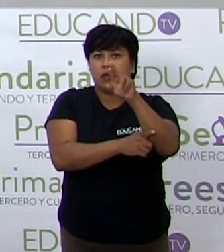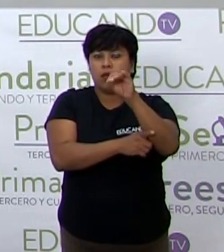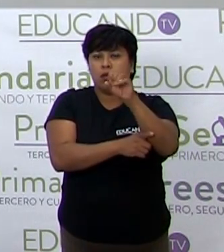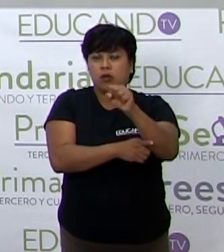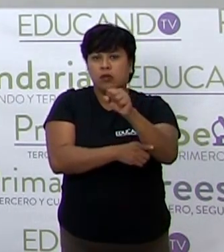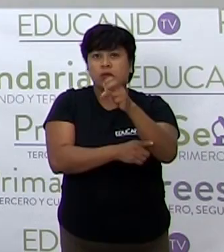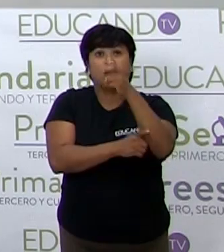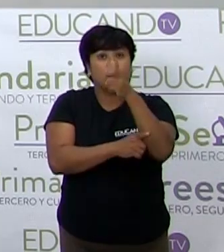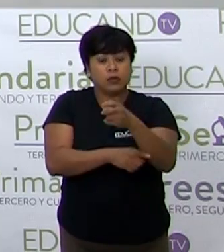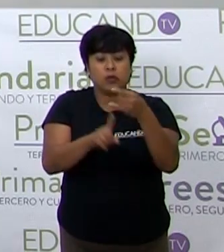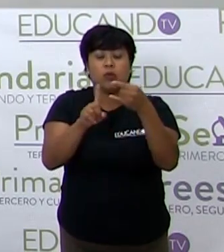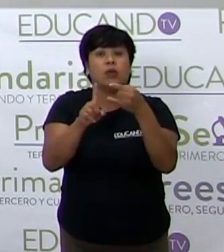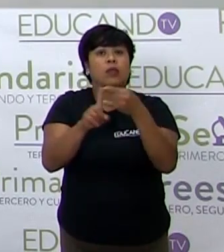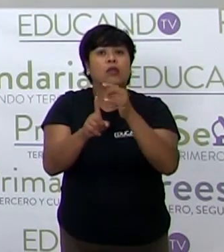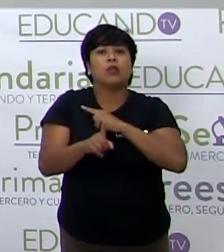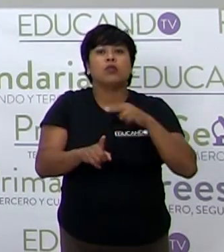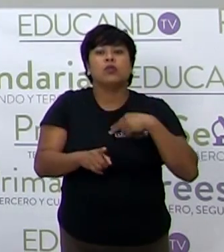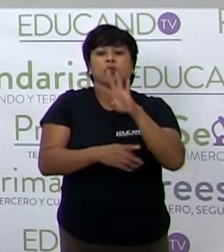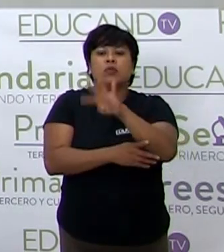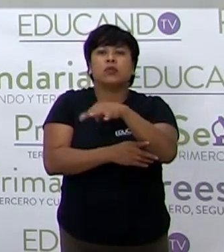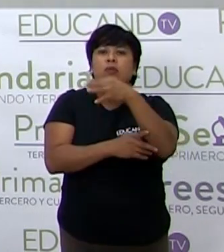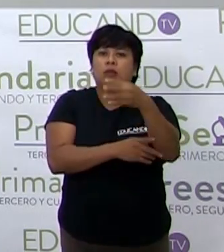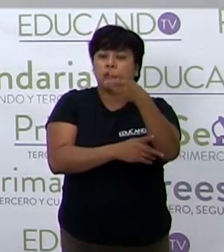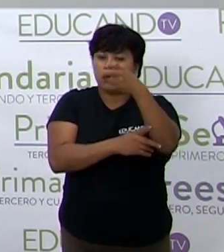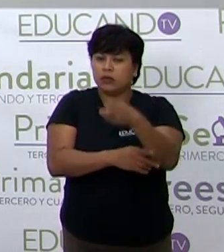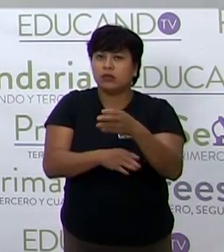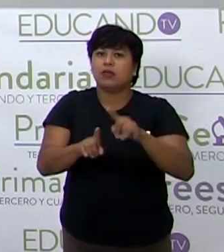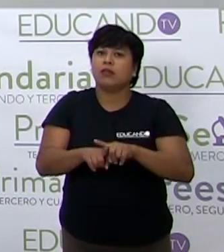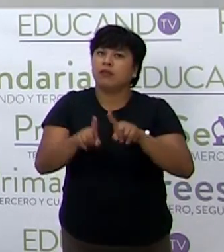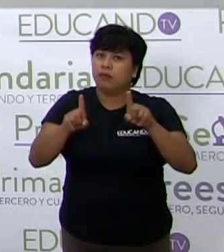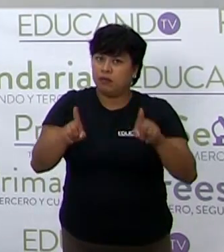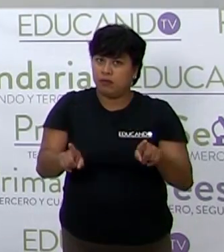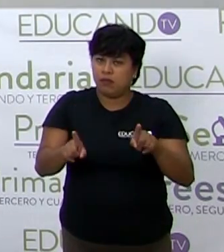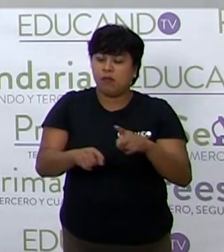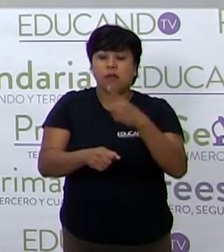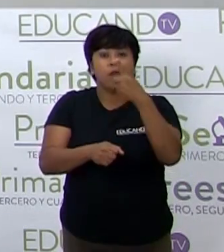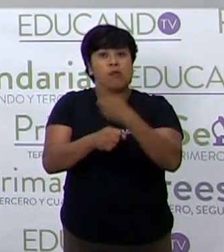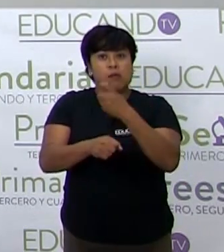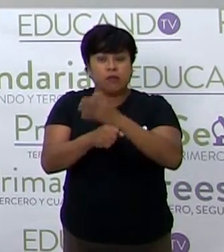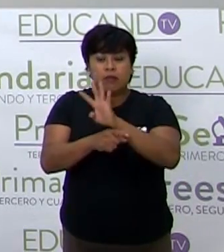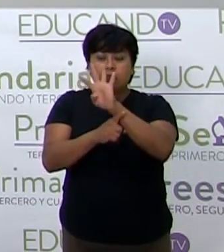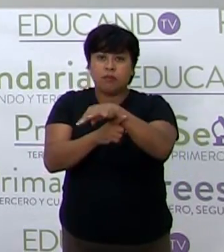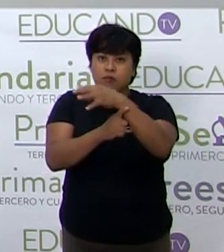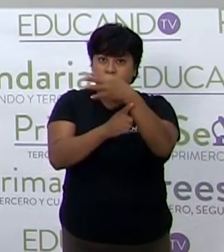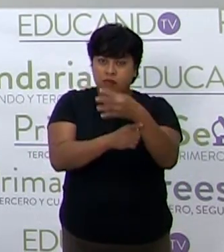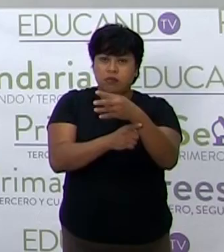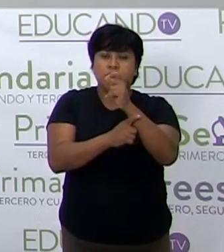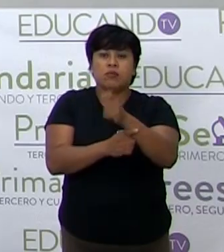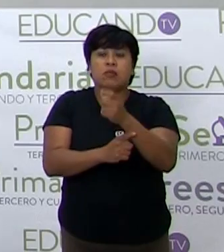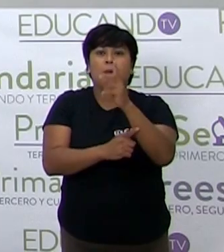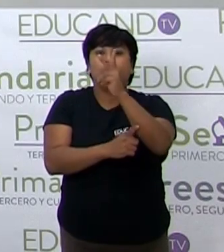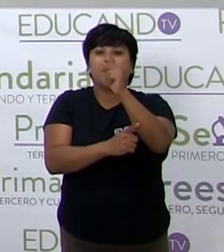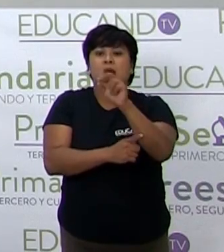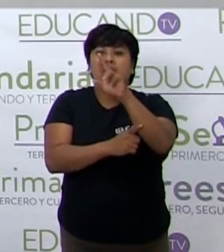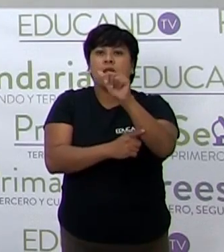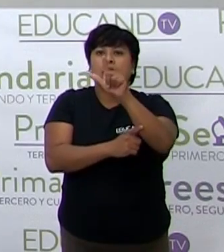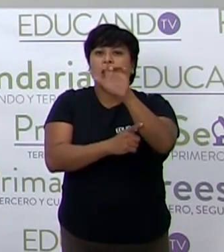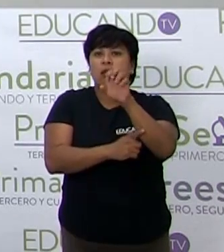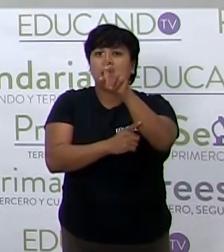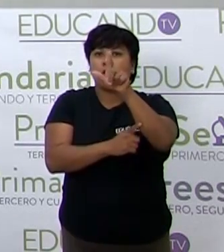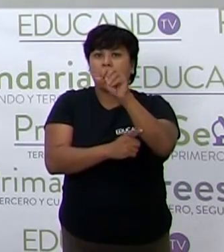Y con los cuadriláteros estuvimos clasificándolos de la siguiente manera. Una primera clasificación son los